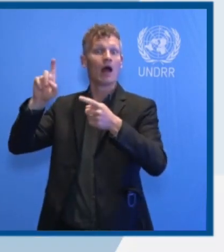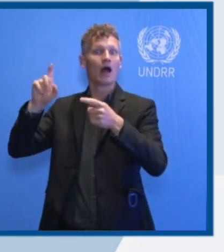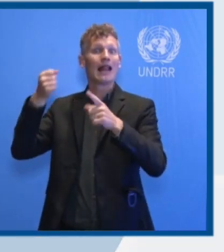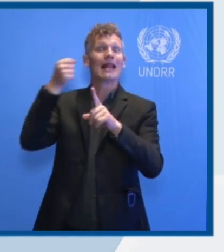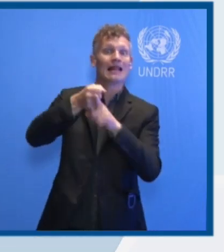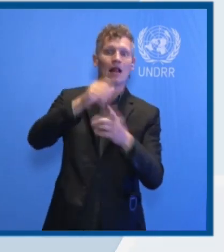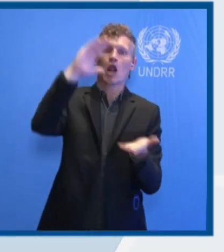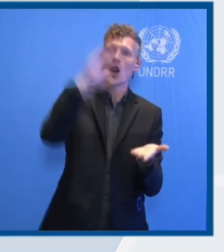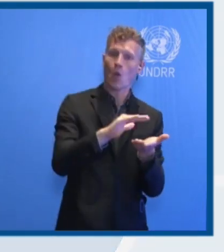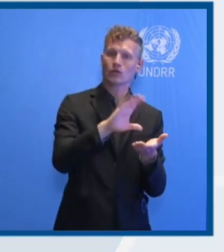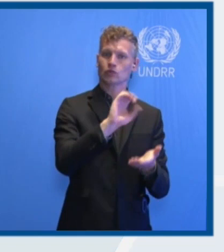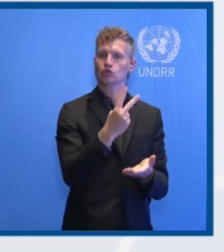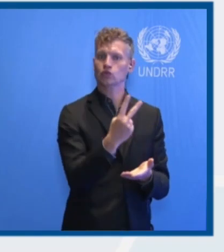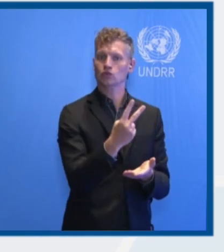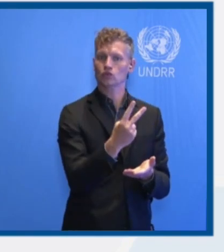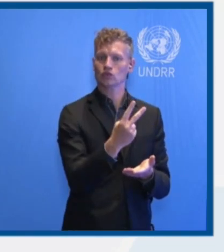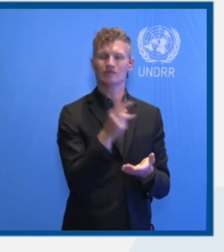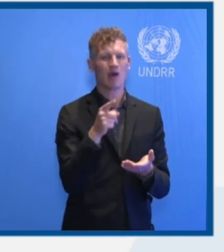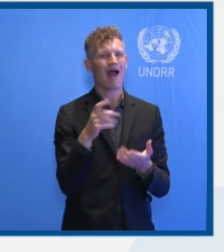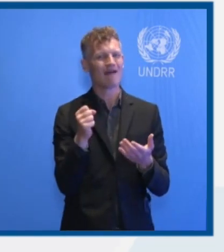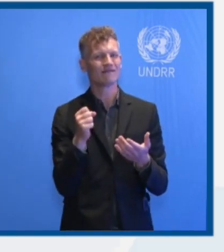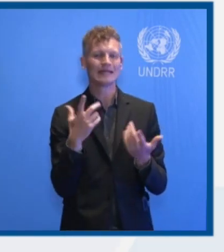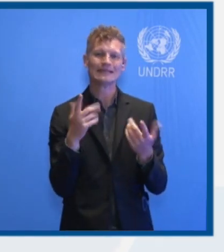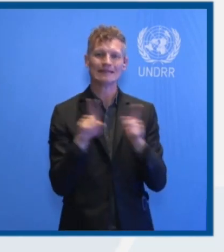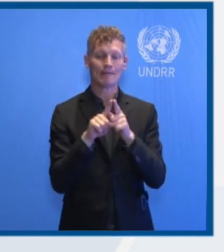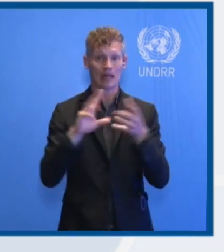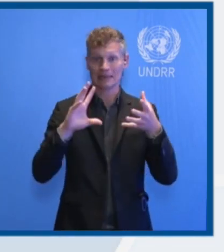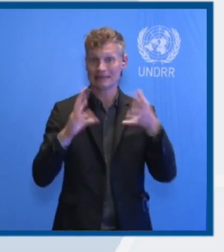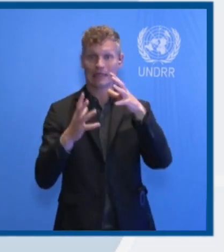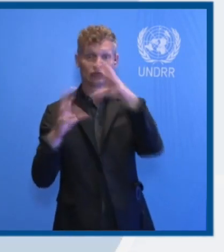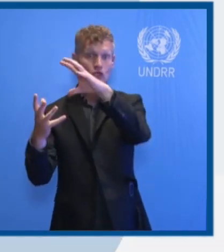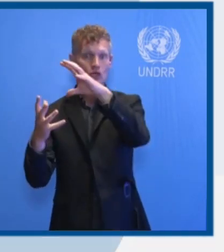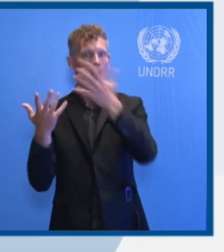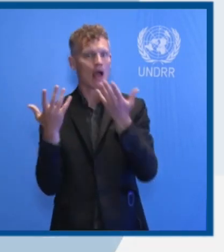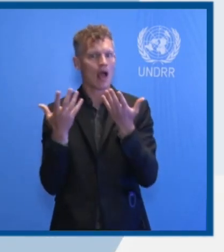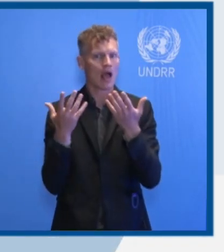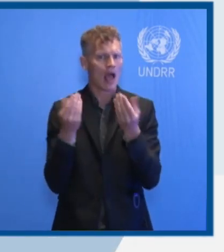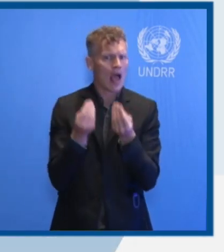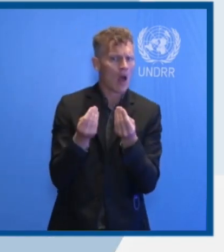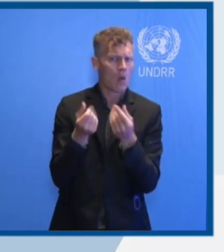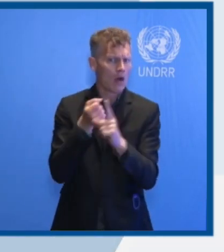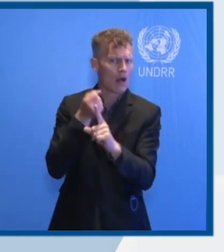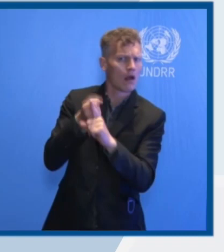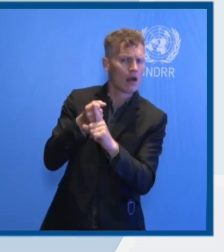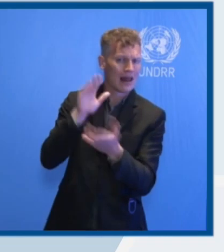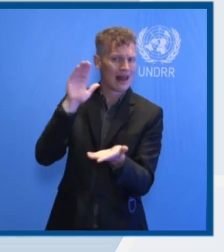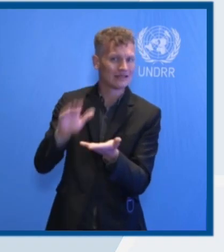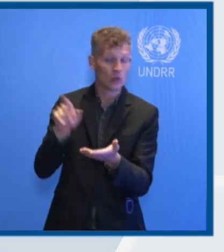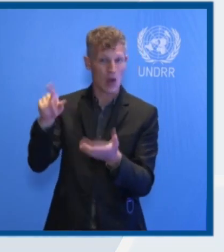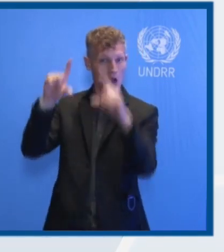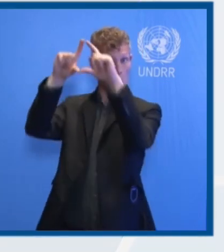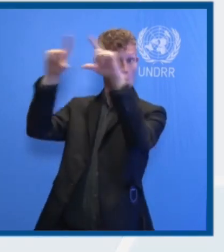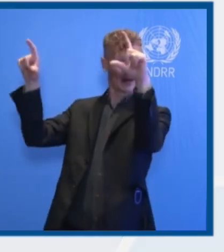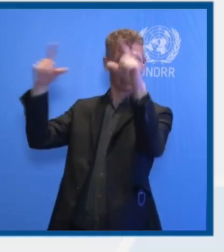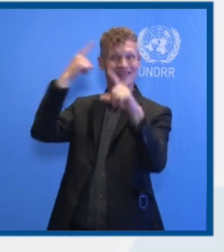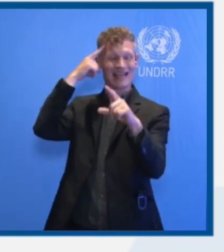costos, mejoren su reputación. Y esto me lleva a un cuarto punto y es que se requieren esfuerzos entre la nación y los territorios con inversiones de alto